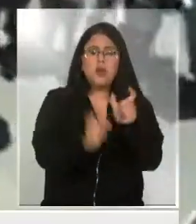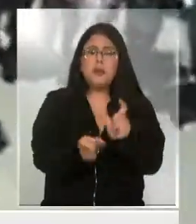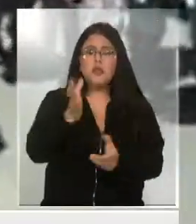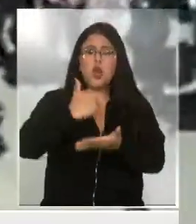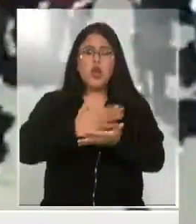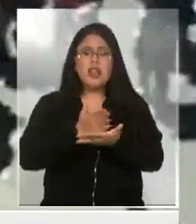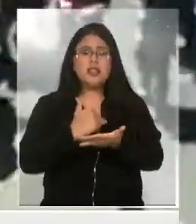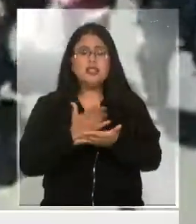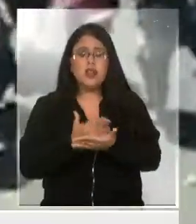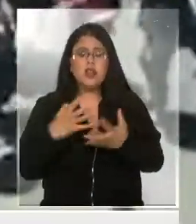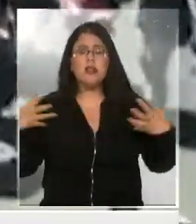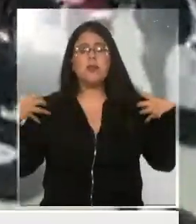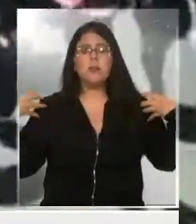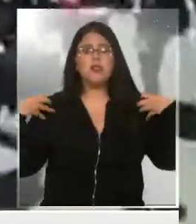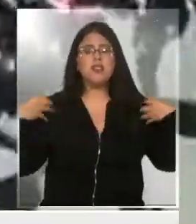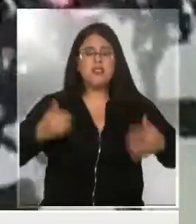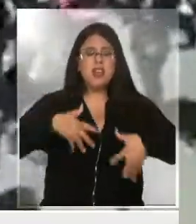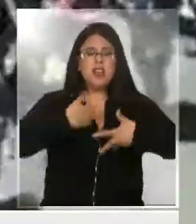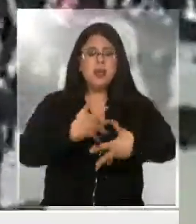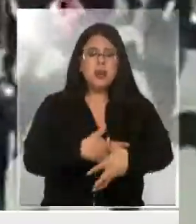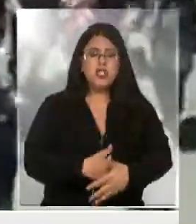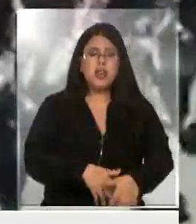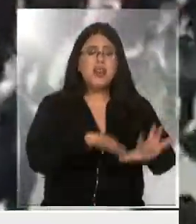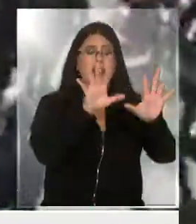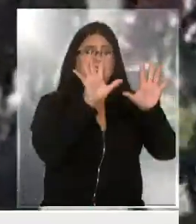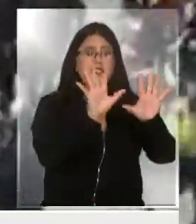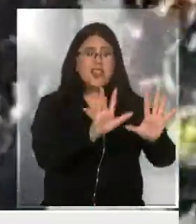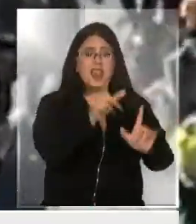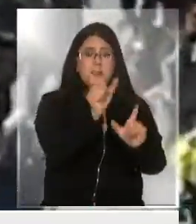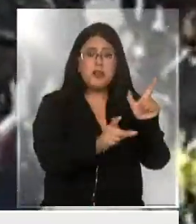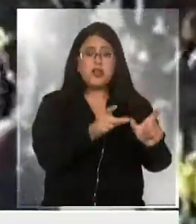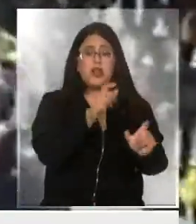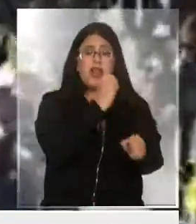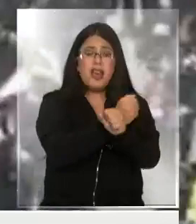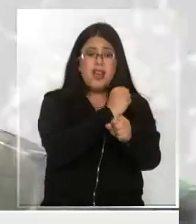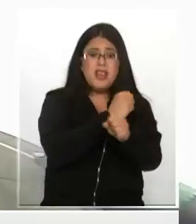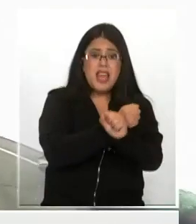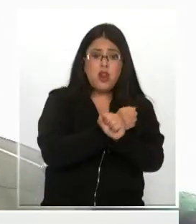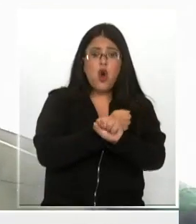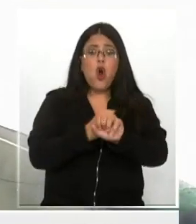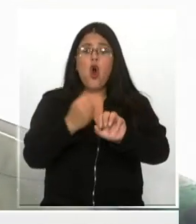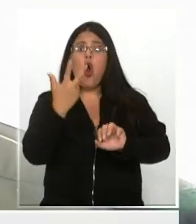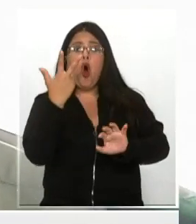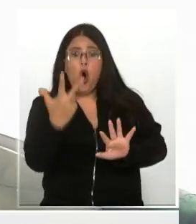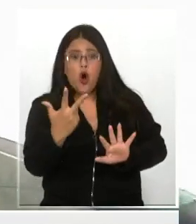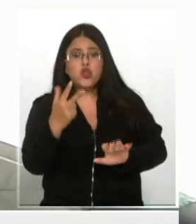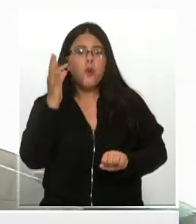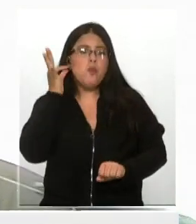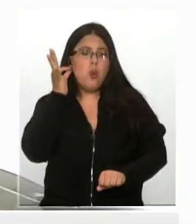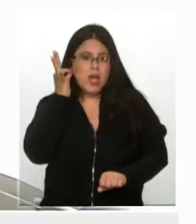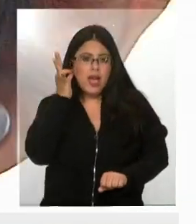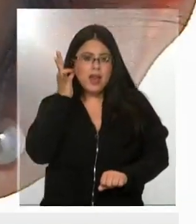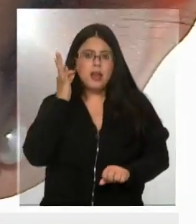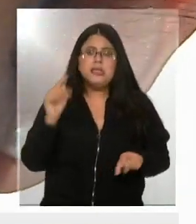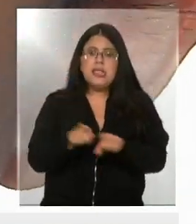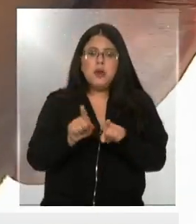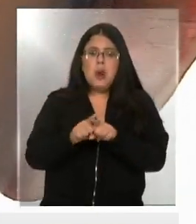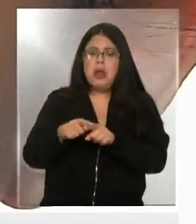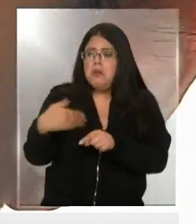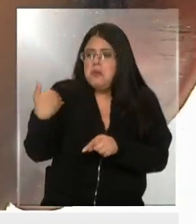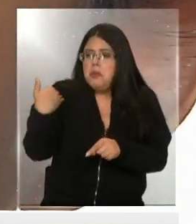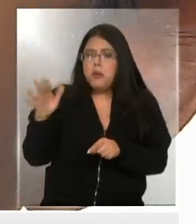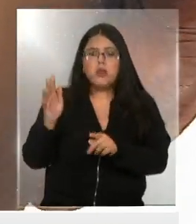de la marcha. De los 10 uniformados, 8 eran mujeres, algo que no les importó a los hombres que las golpearon hasta causarle lesiones de